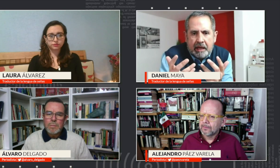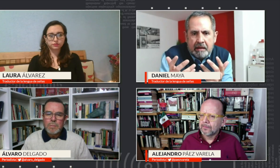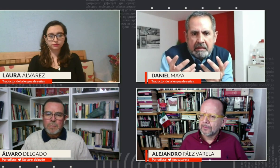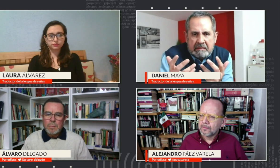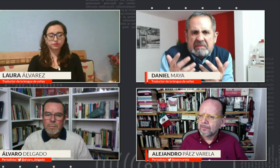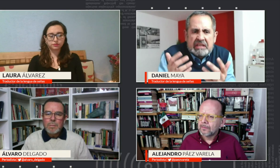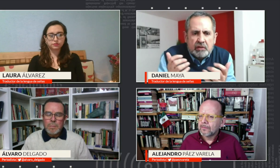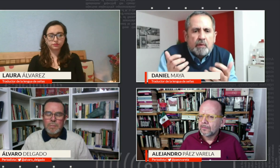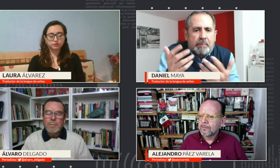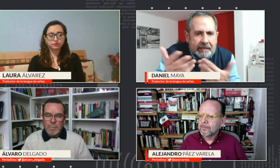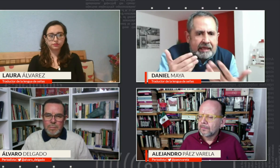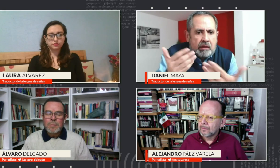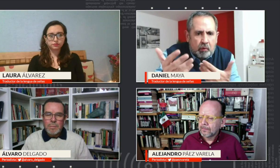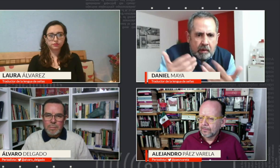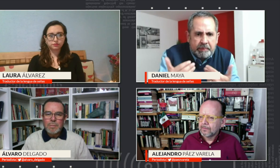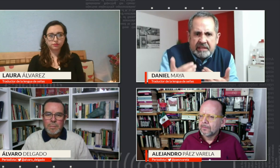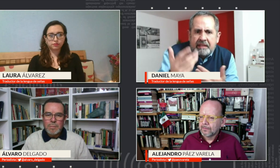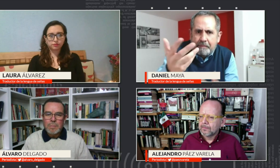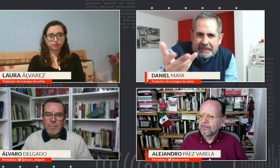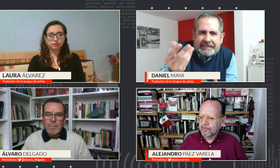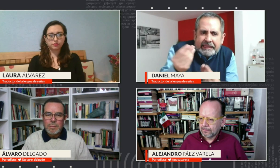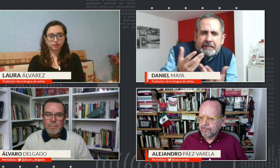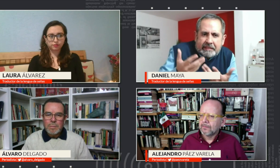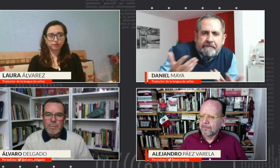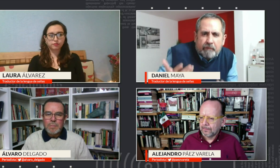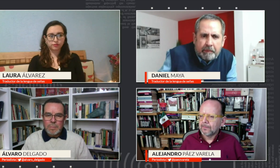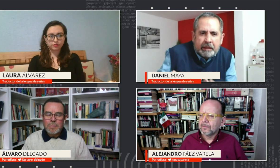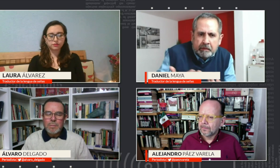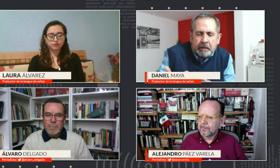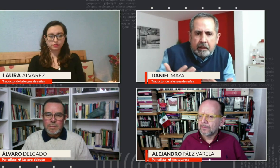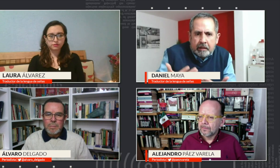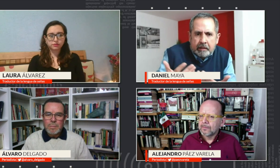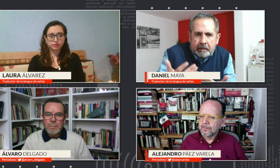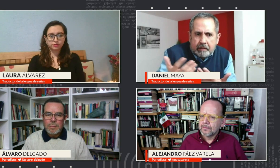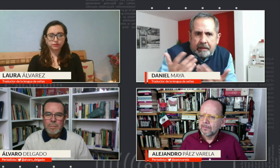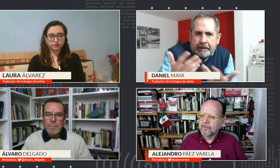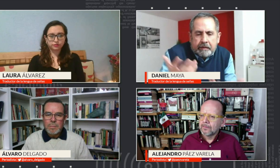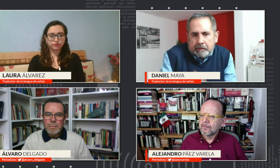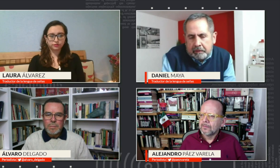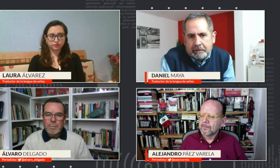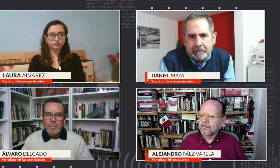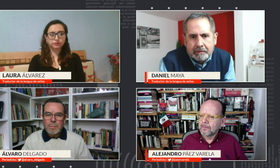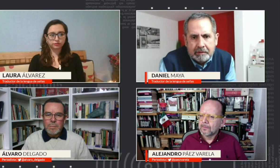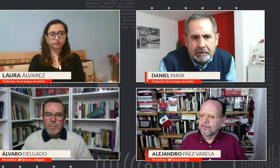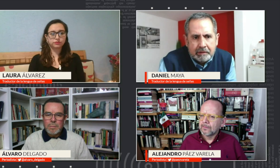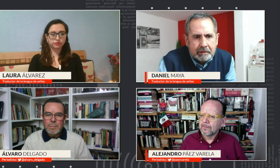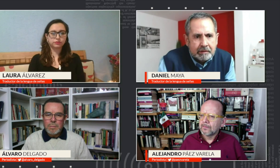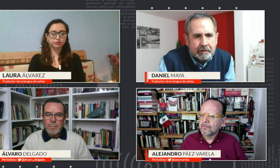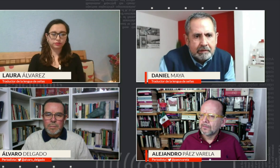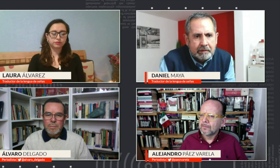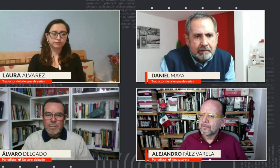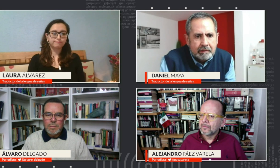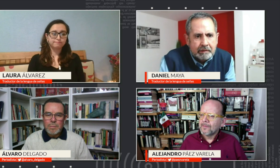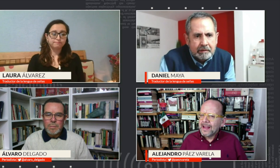se sienta, sí, estoy platicando con el presidente me está informando, y qué rico, ¿no?